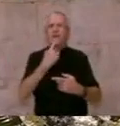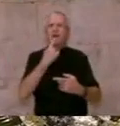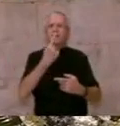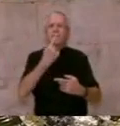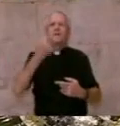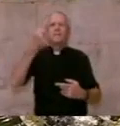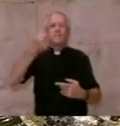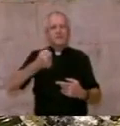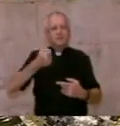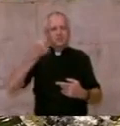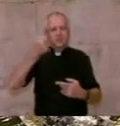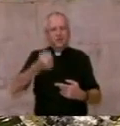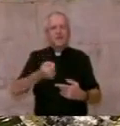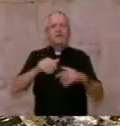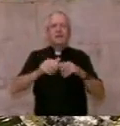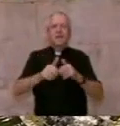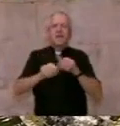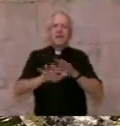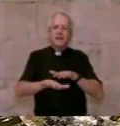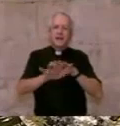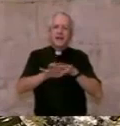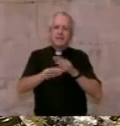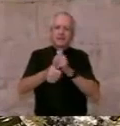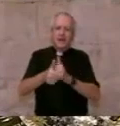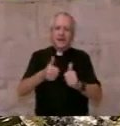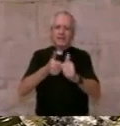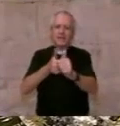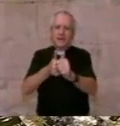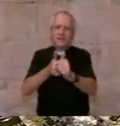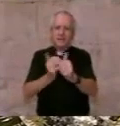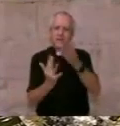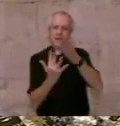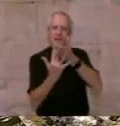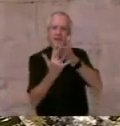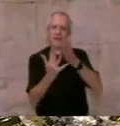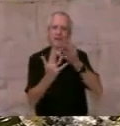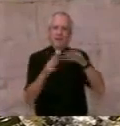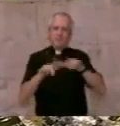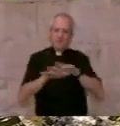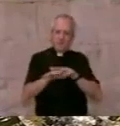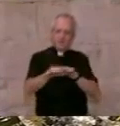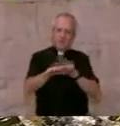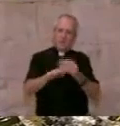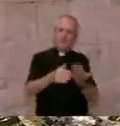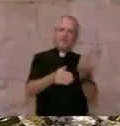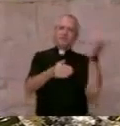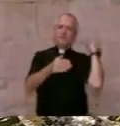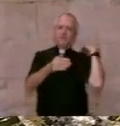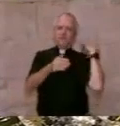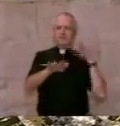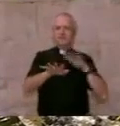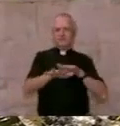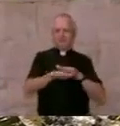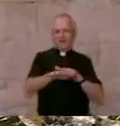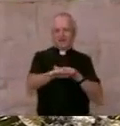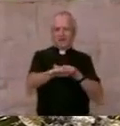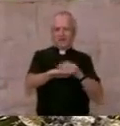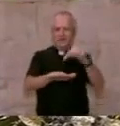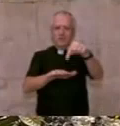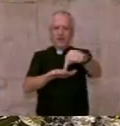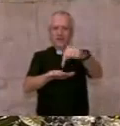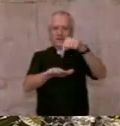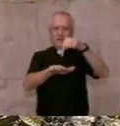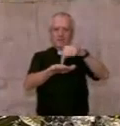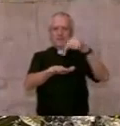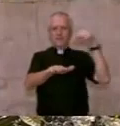ser pastor que camina delante, en medio y detrás del rebaño. Así es,